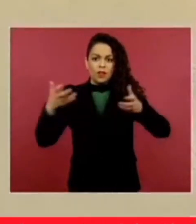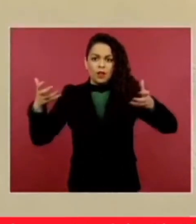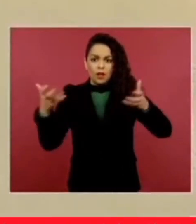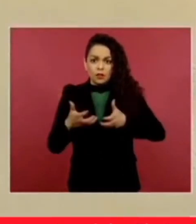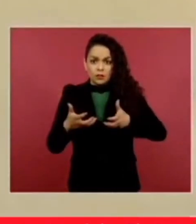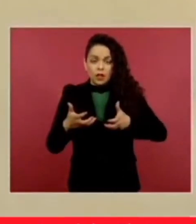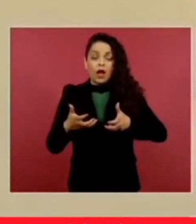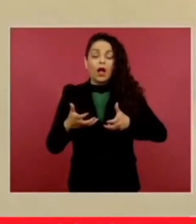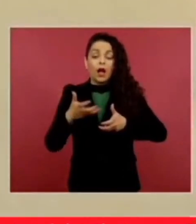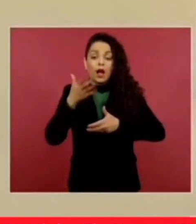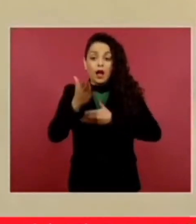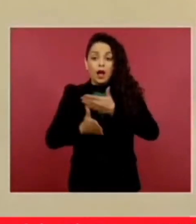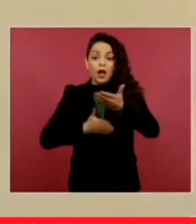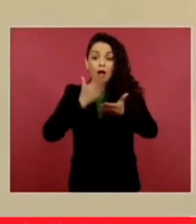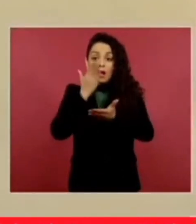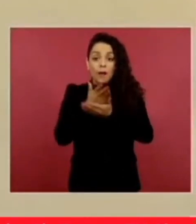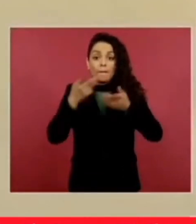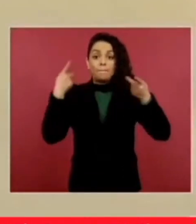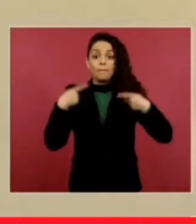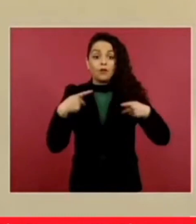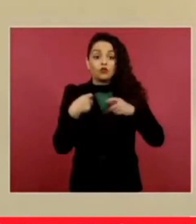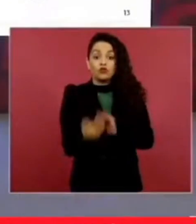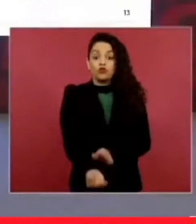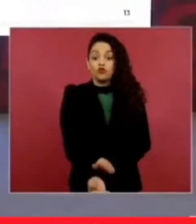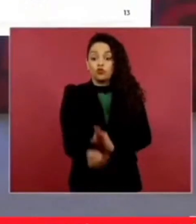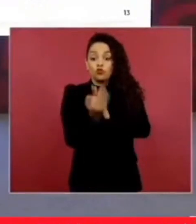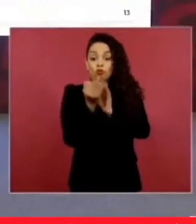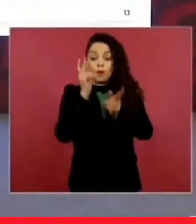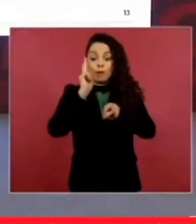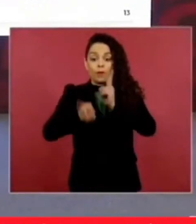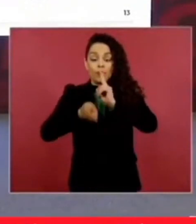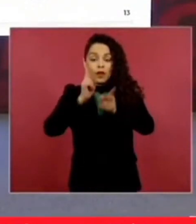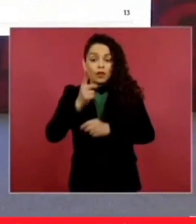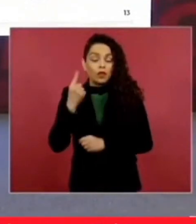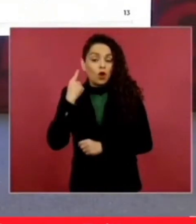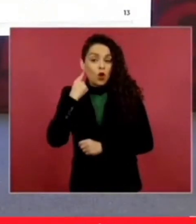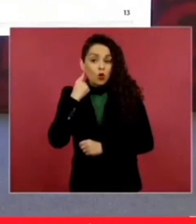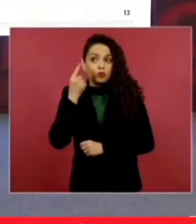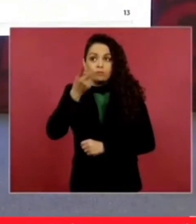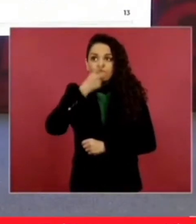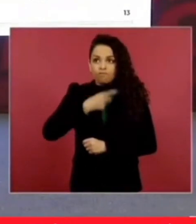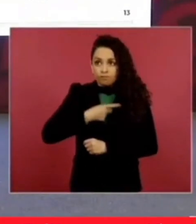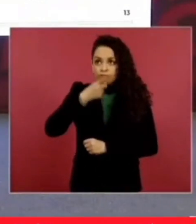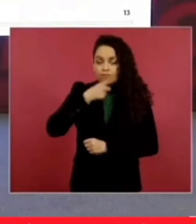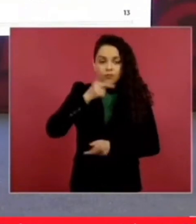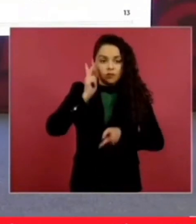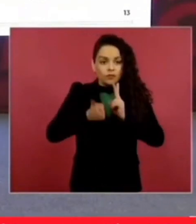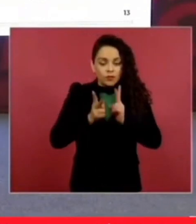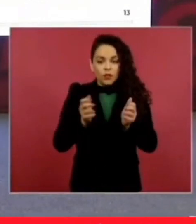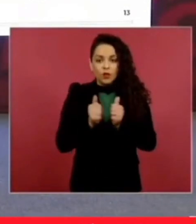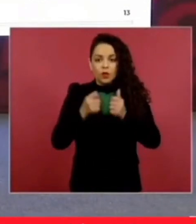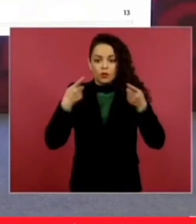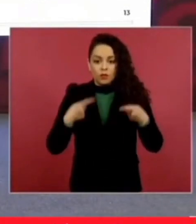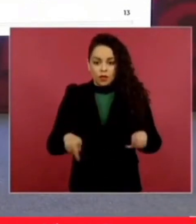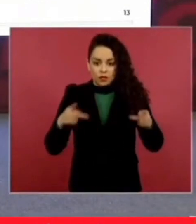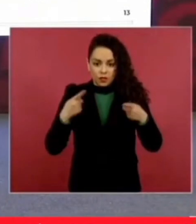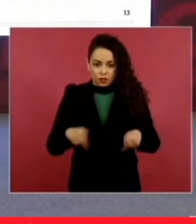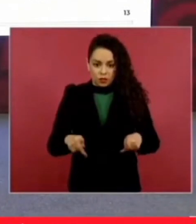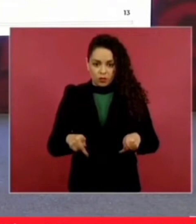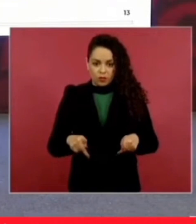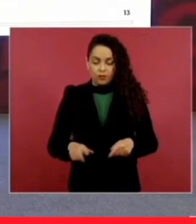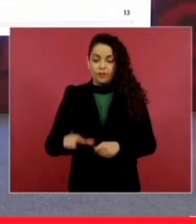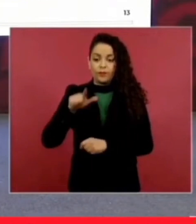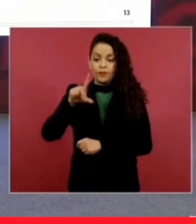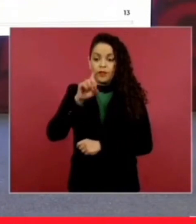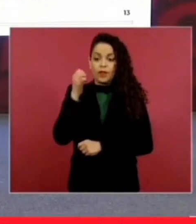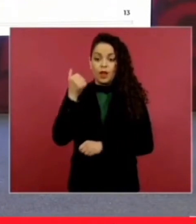instalar este trabajo, ya instalado en territorio. Nosotros, el 17 de agosto pasado,